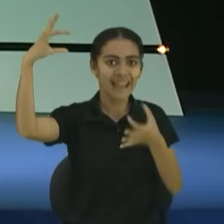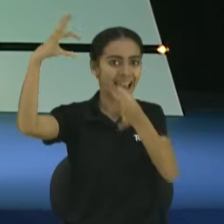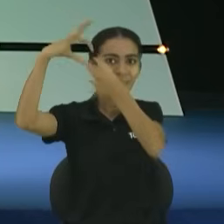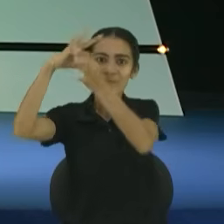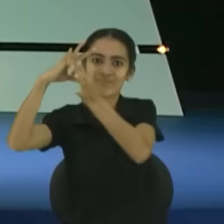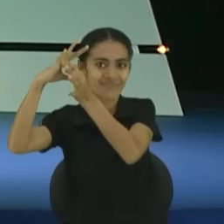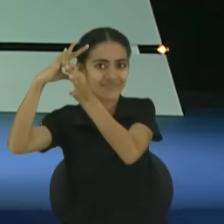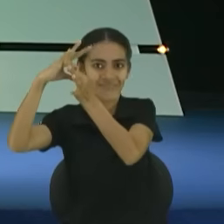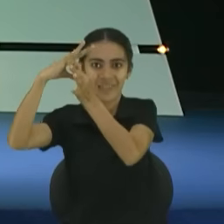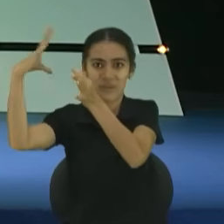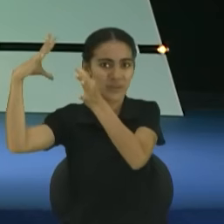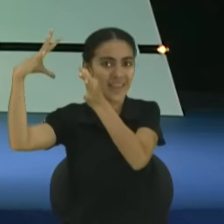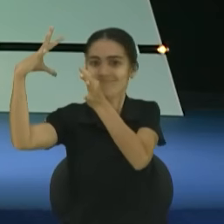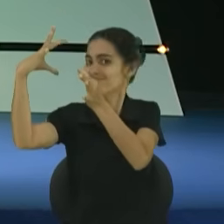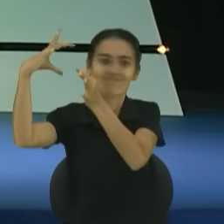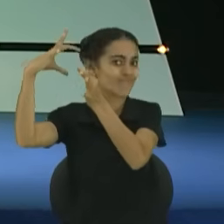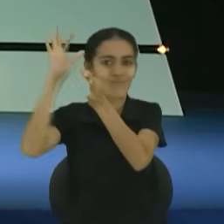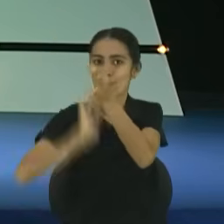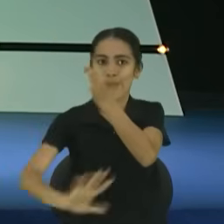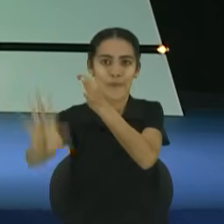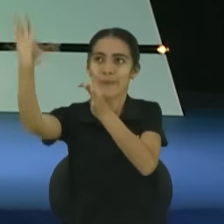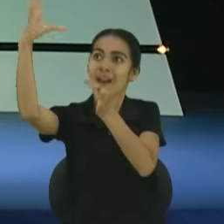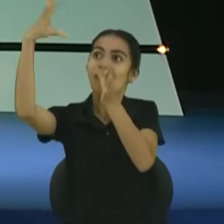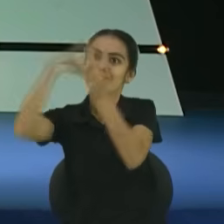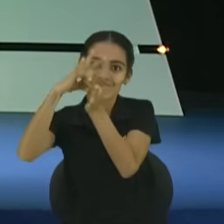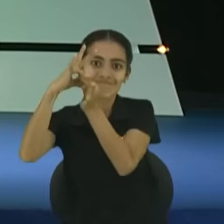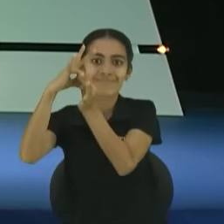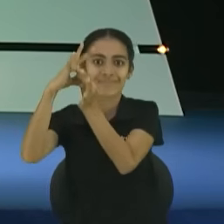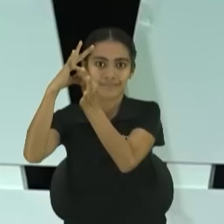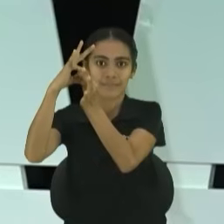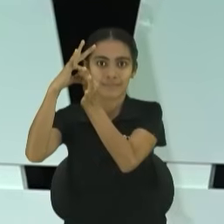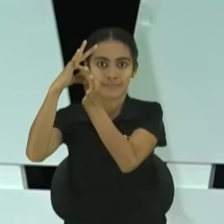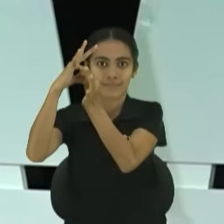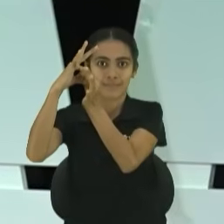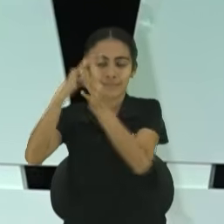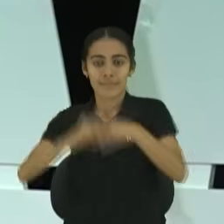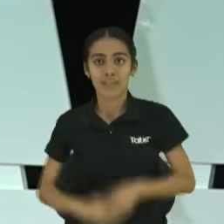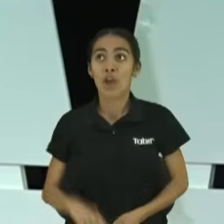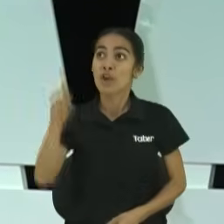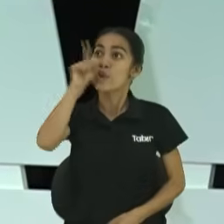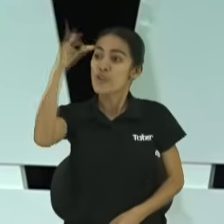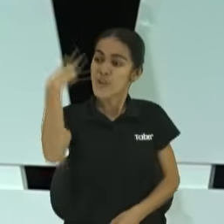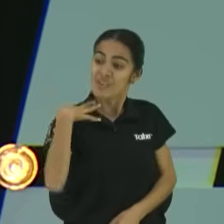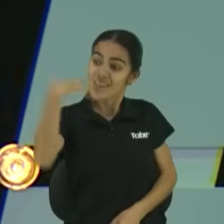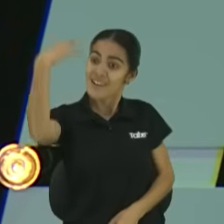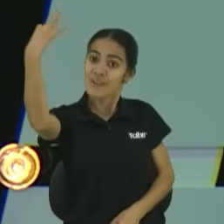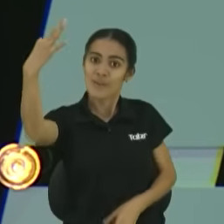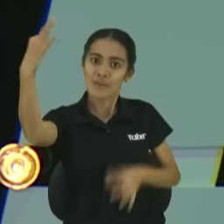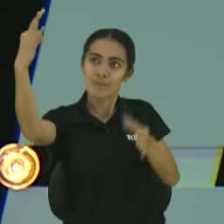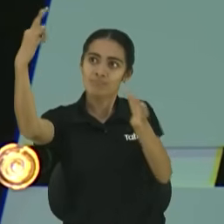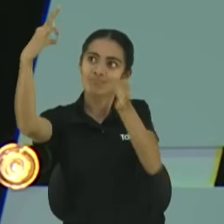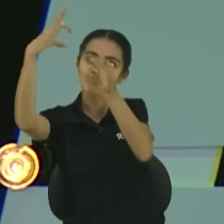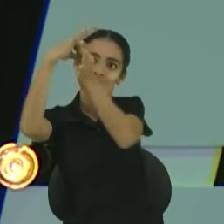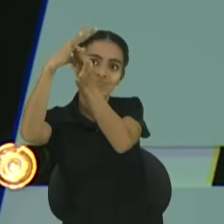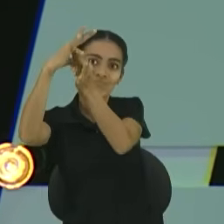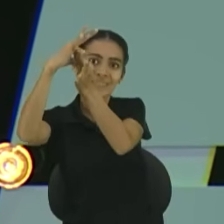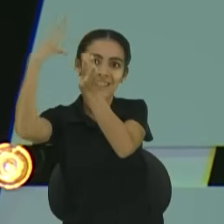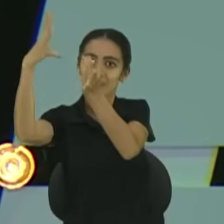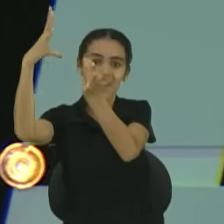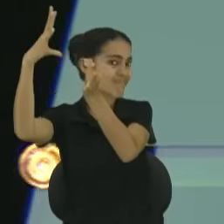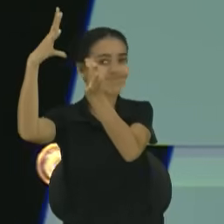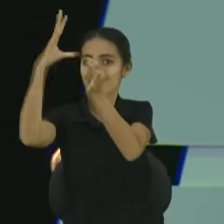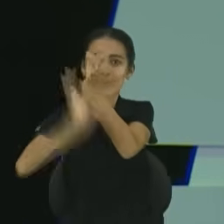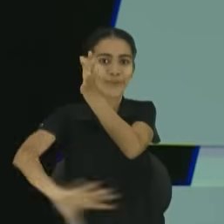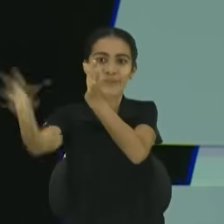lo digo both ways, en ambos rubros. Si Dios te escogió, no te va a soltar. Yo